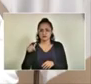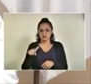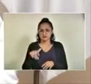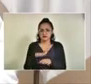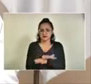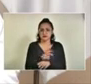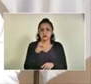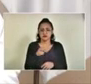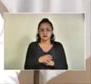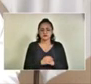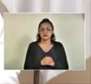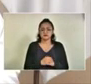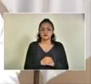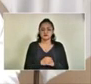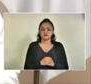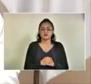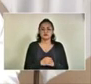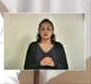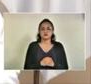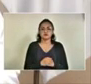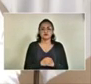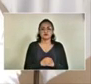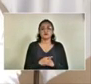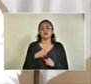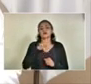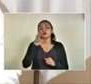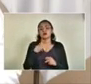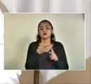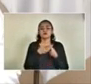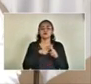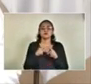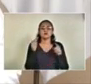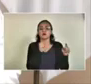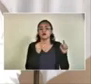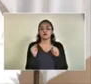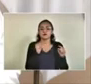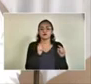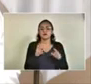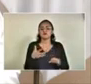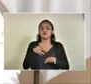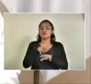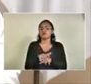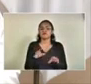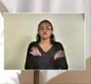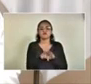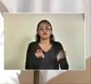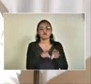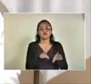las leyes secundarias y se empezaron a discutir la integración de los